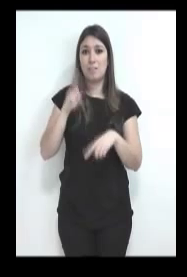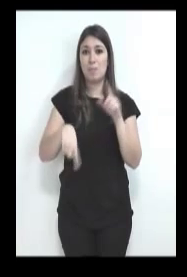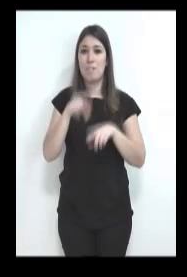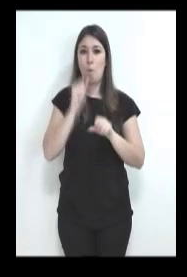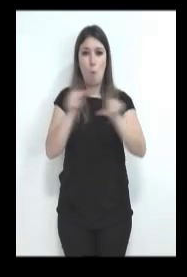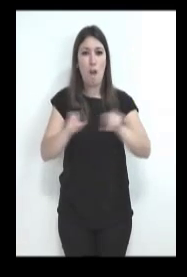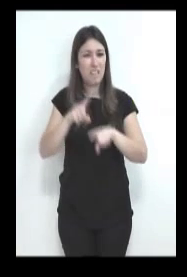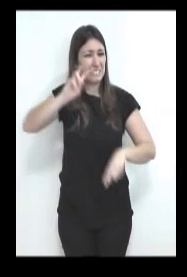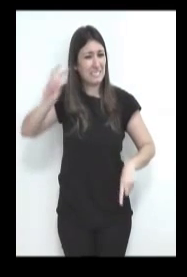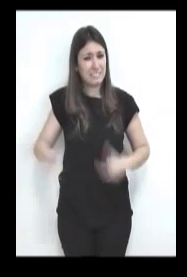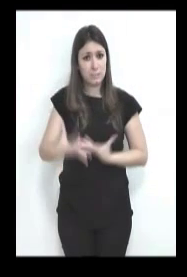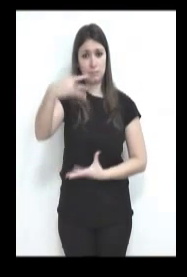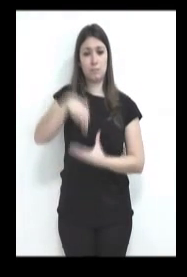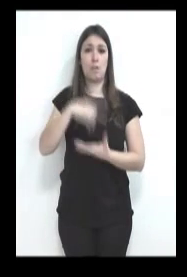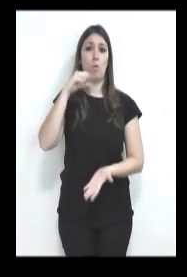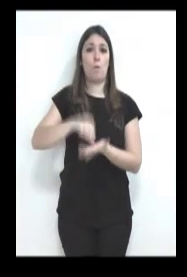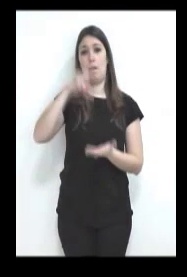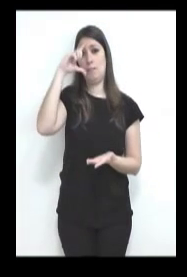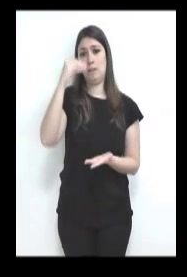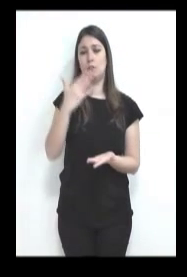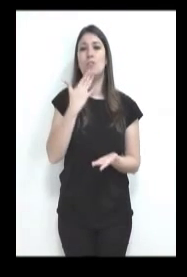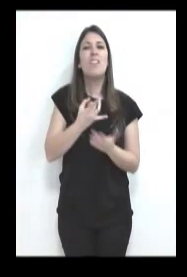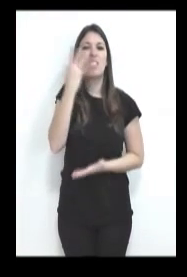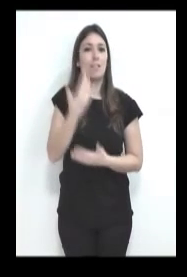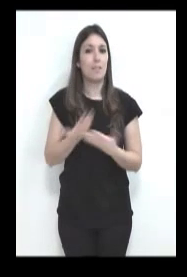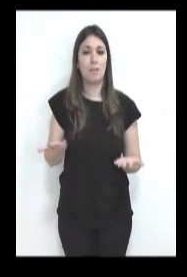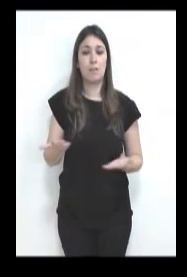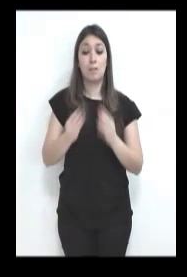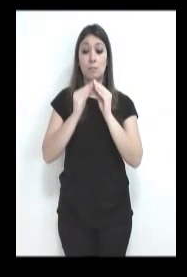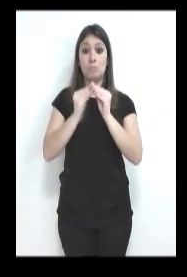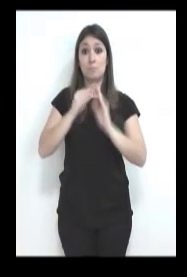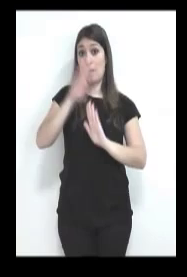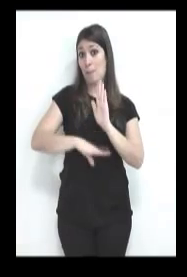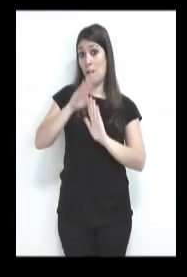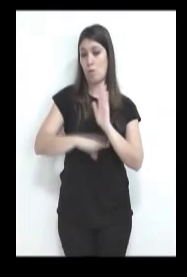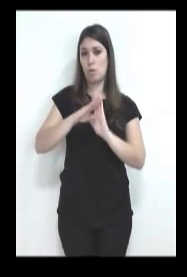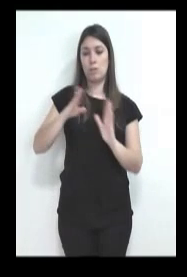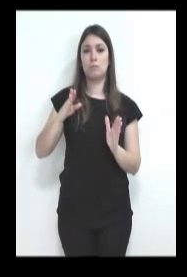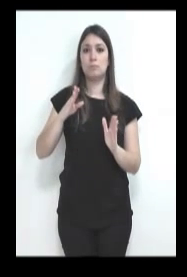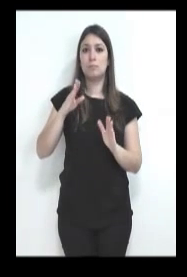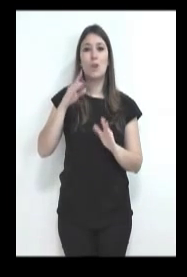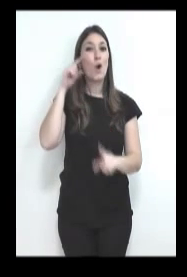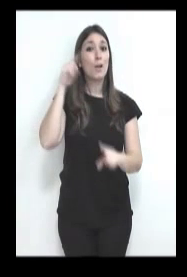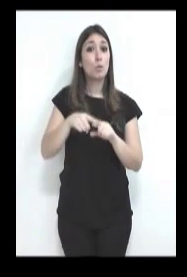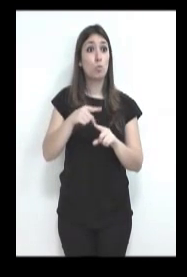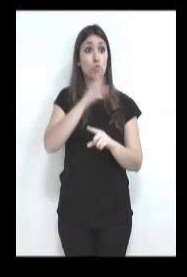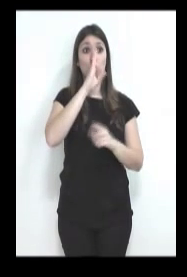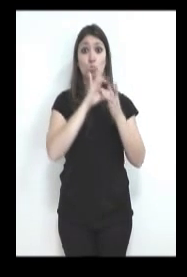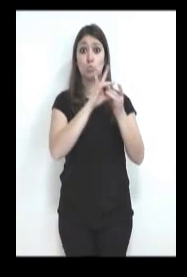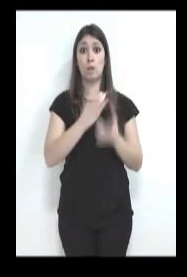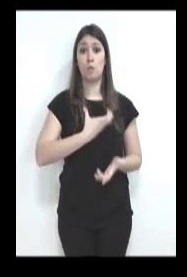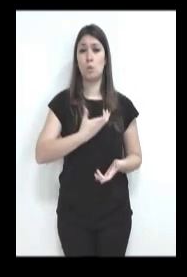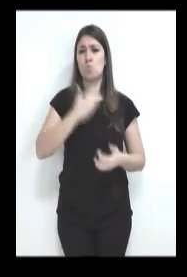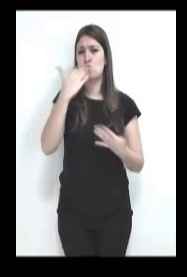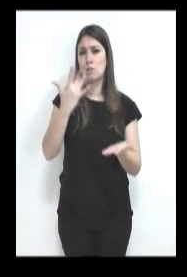todo, ¿no? Entonces, la idea sería poder desarrollar aplicaciones o bien para que use el ayuntamiento, por ejemplo, un sistema